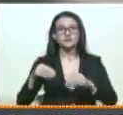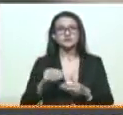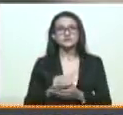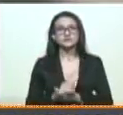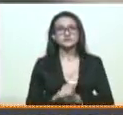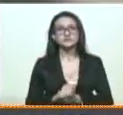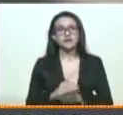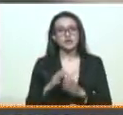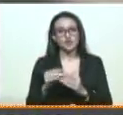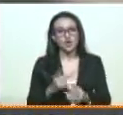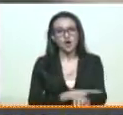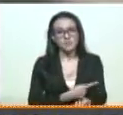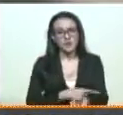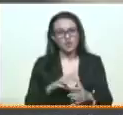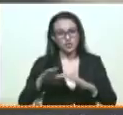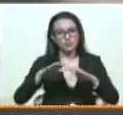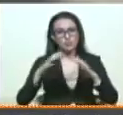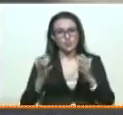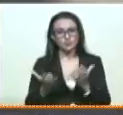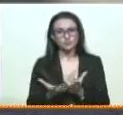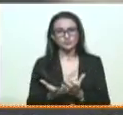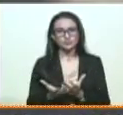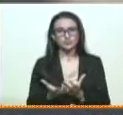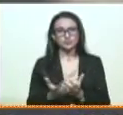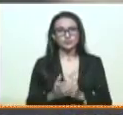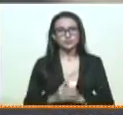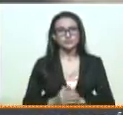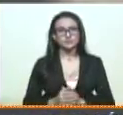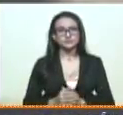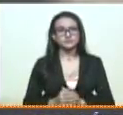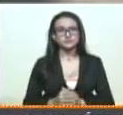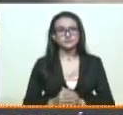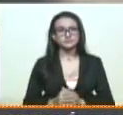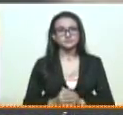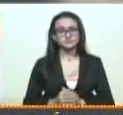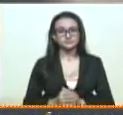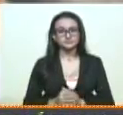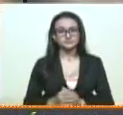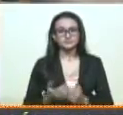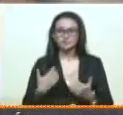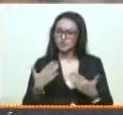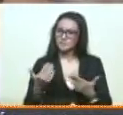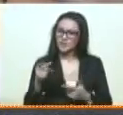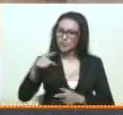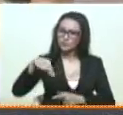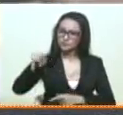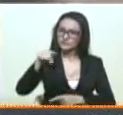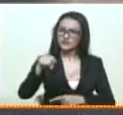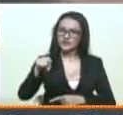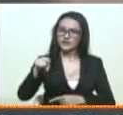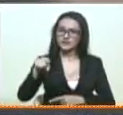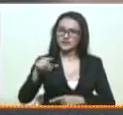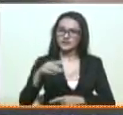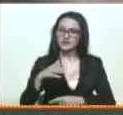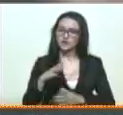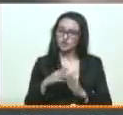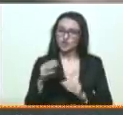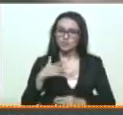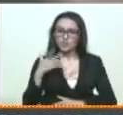a nuestros hermanos del mundo. Pido primero a ustedes y luego a quienes puedan